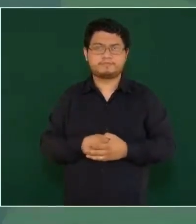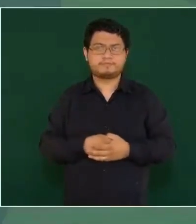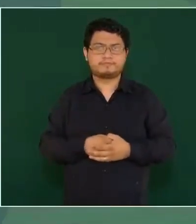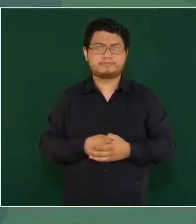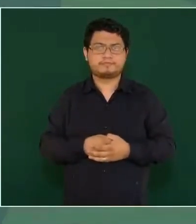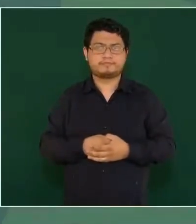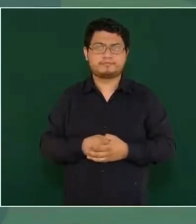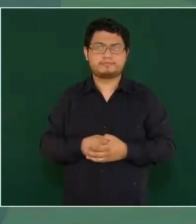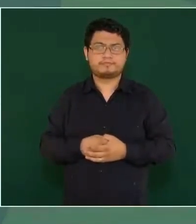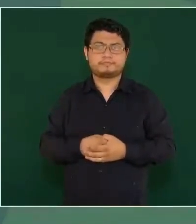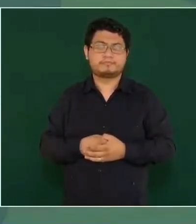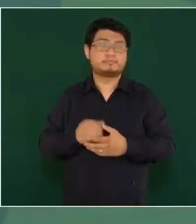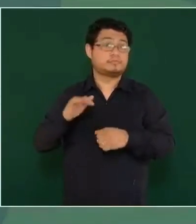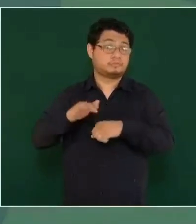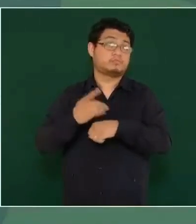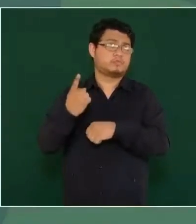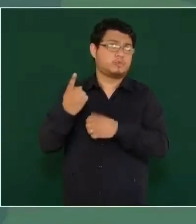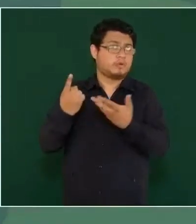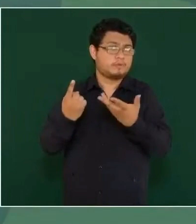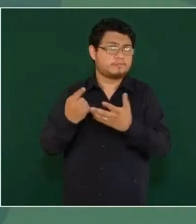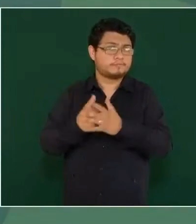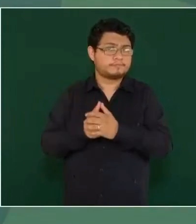este también